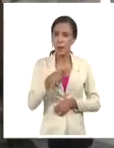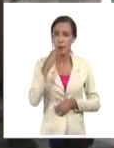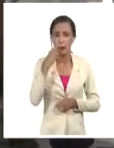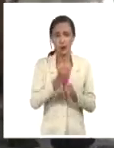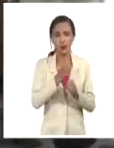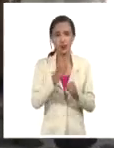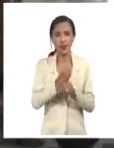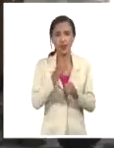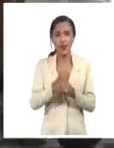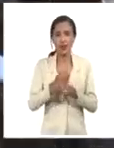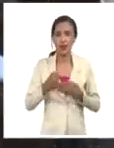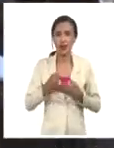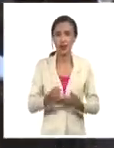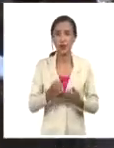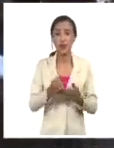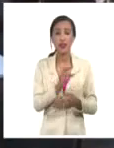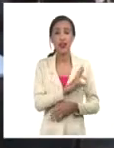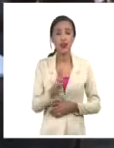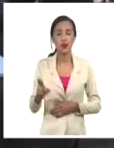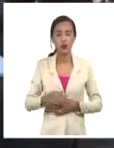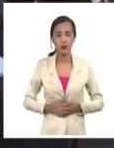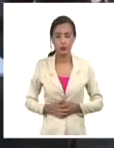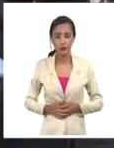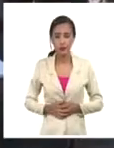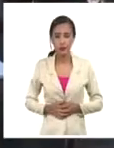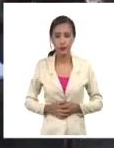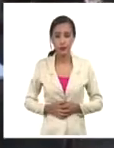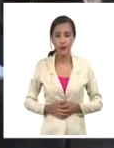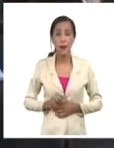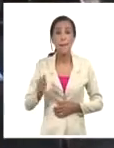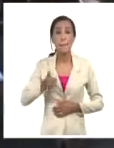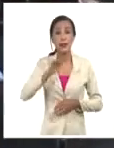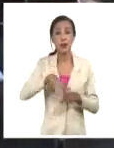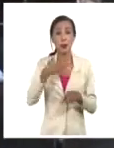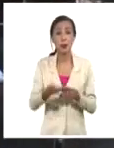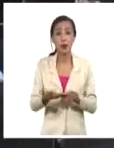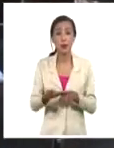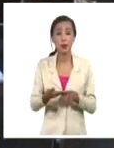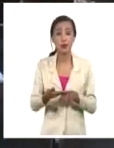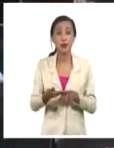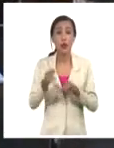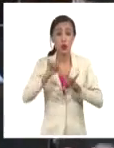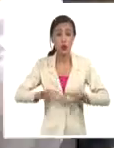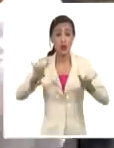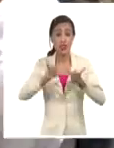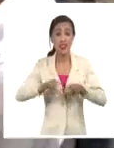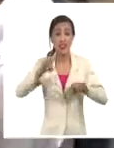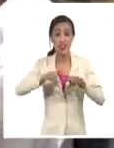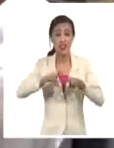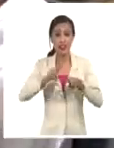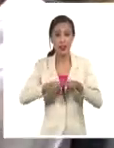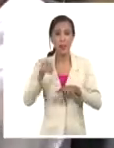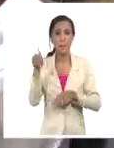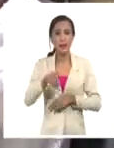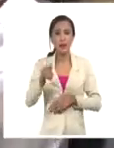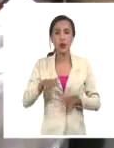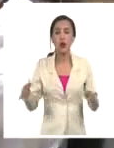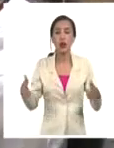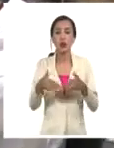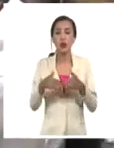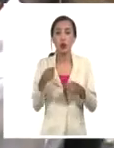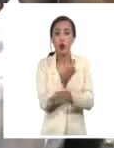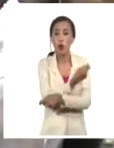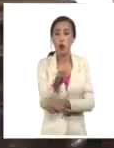social de la revolución. El presidente llegó después hasta el aula magna de la Universidad de La Habana, donde asistió a la clausura del curso